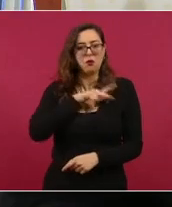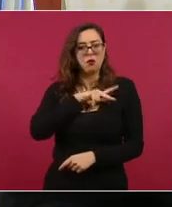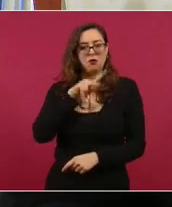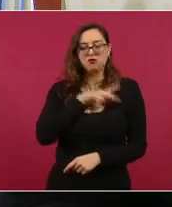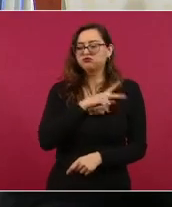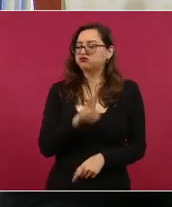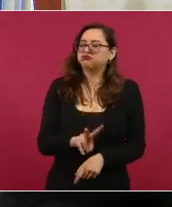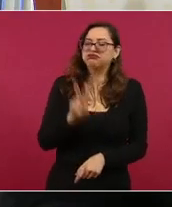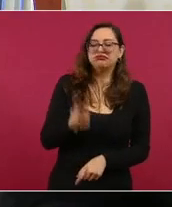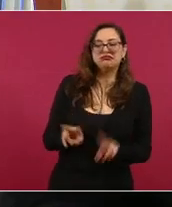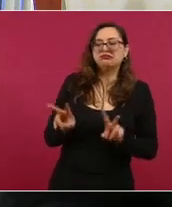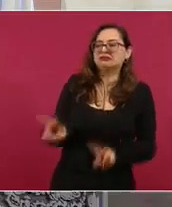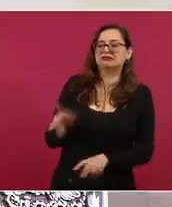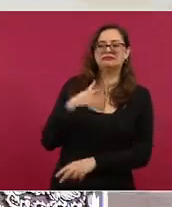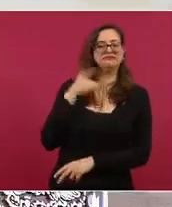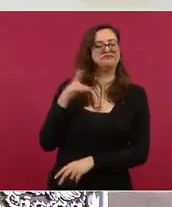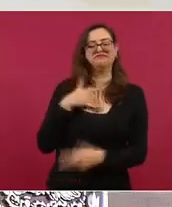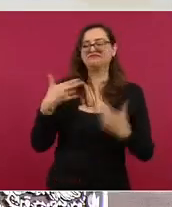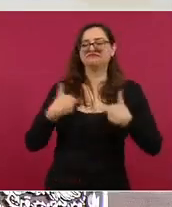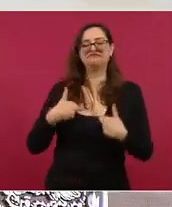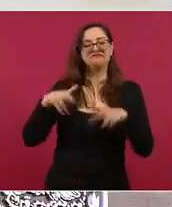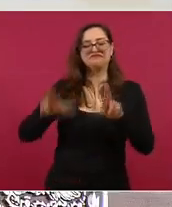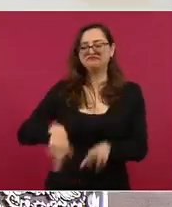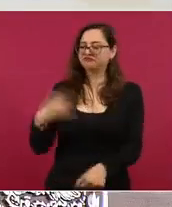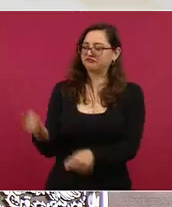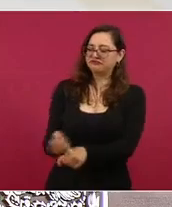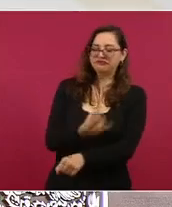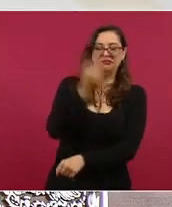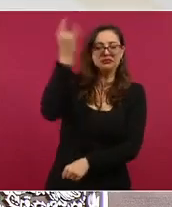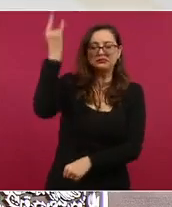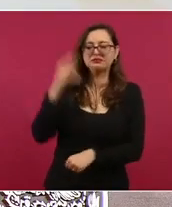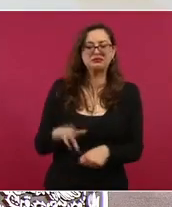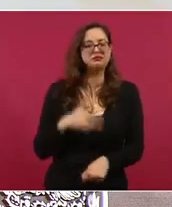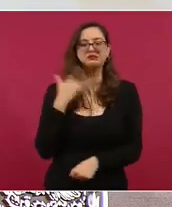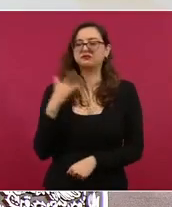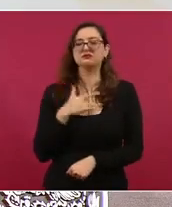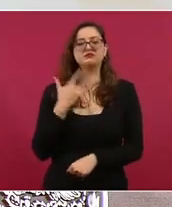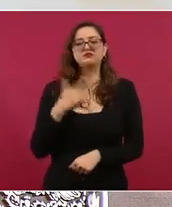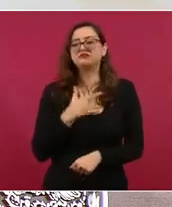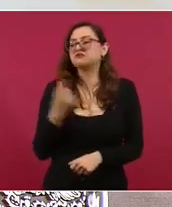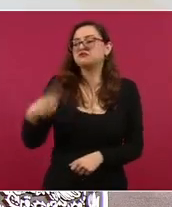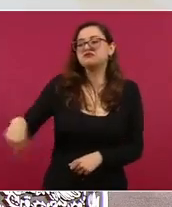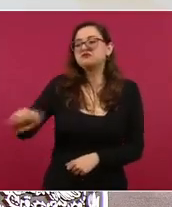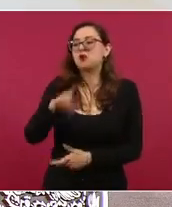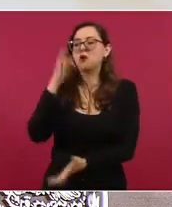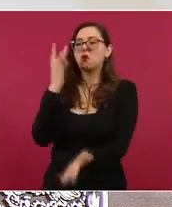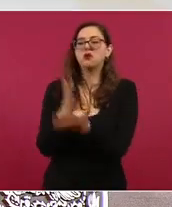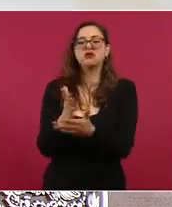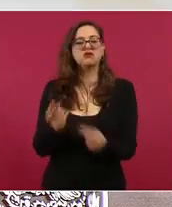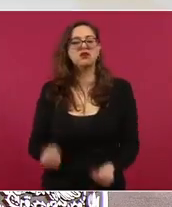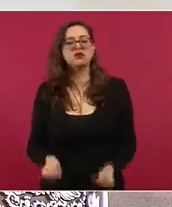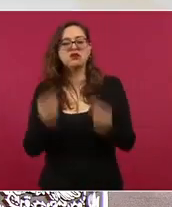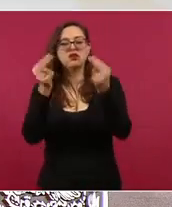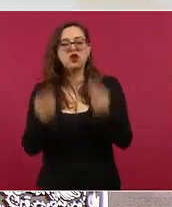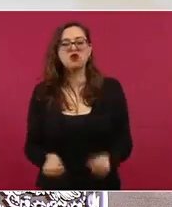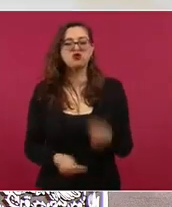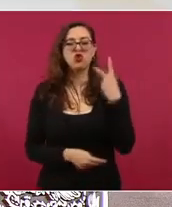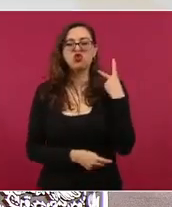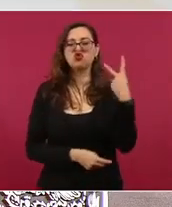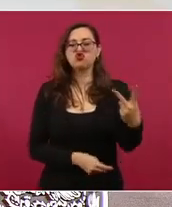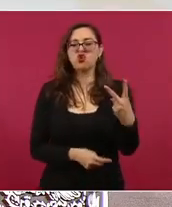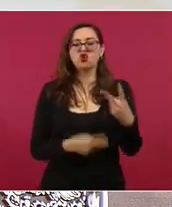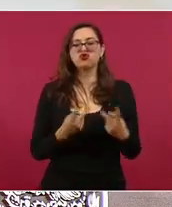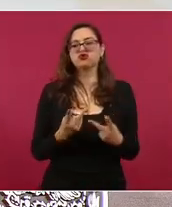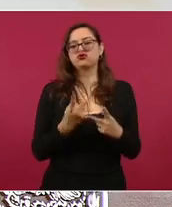me siento representado por la selección mexicana, que pues básicamente representa el interés de dos